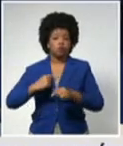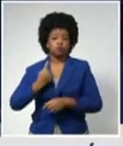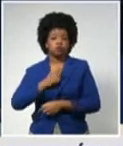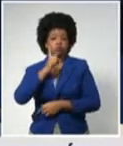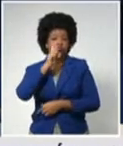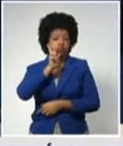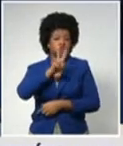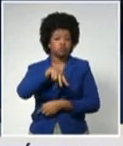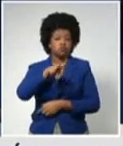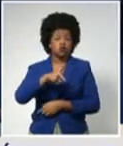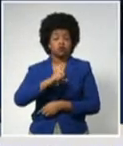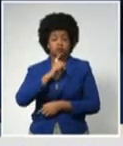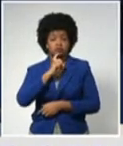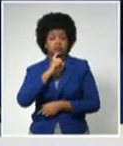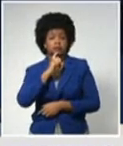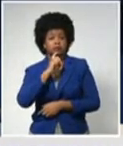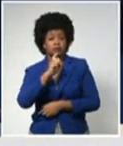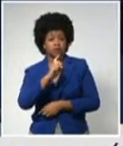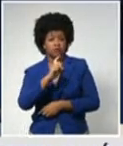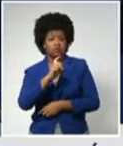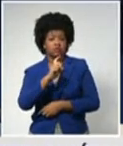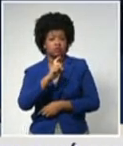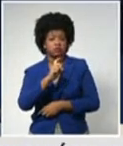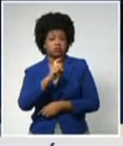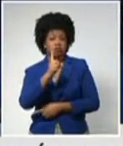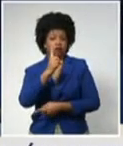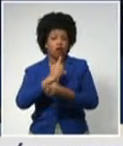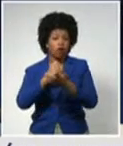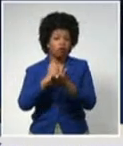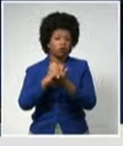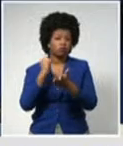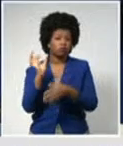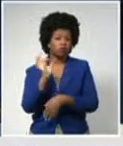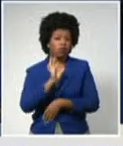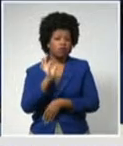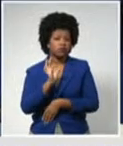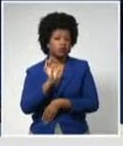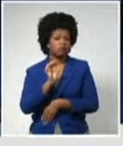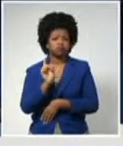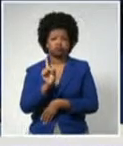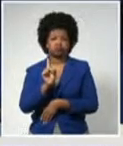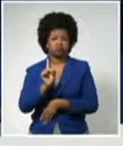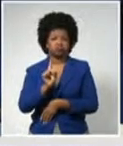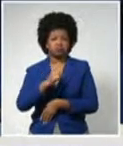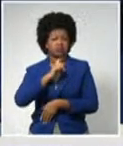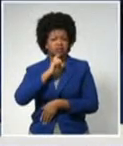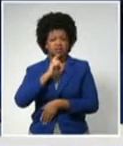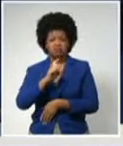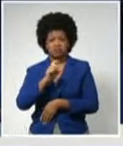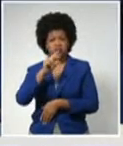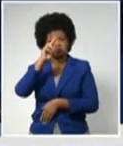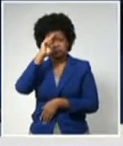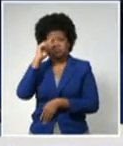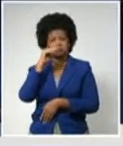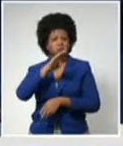es difícil que queden casos sospechoso, que no se ingresen, que no se detecten, y por lo